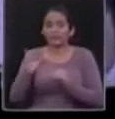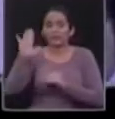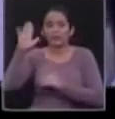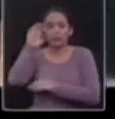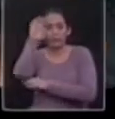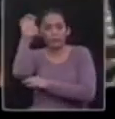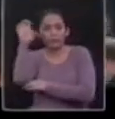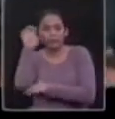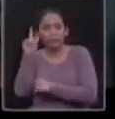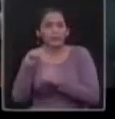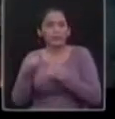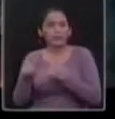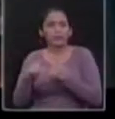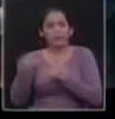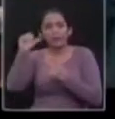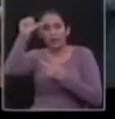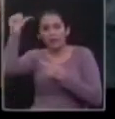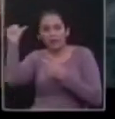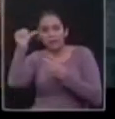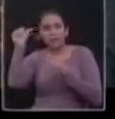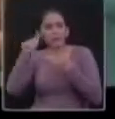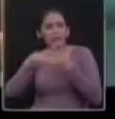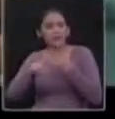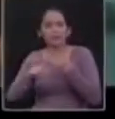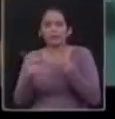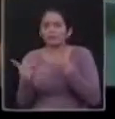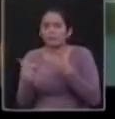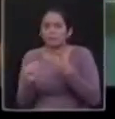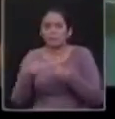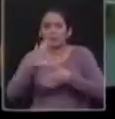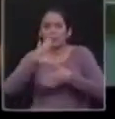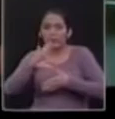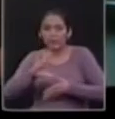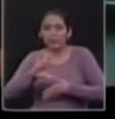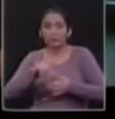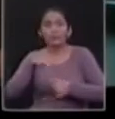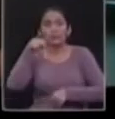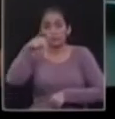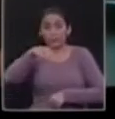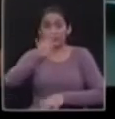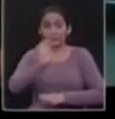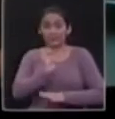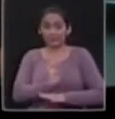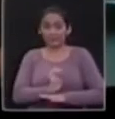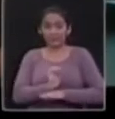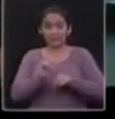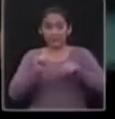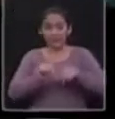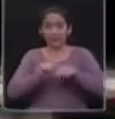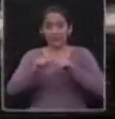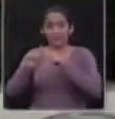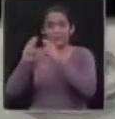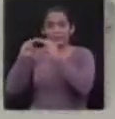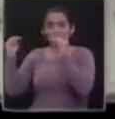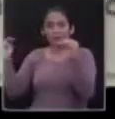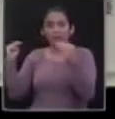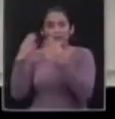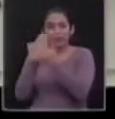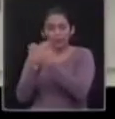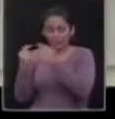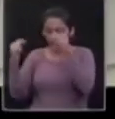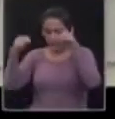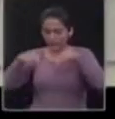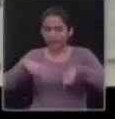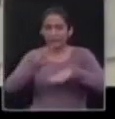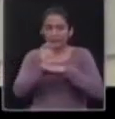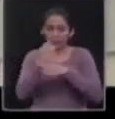europeos, asiáticos, americanos y obviamente ecuatorianos. Cada vez hay más marcas también ensambladas en el Ecuador. En el marco de la feria, la